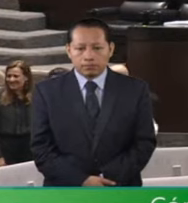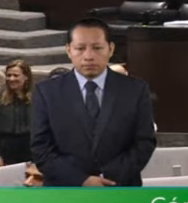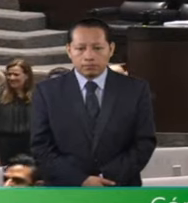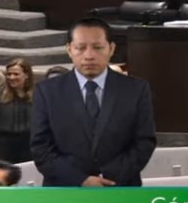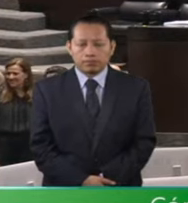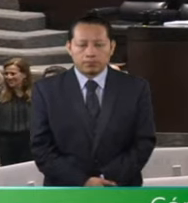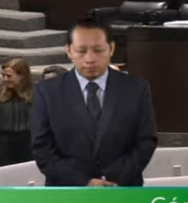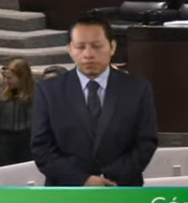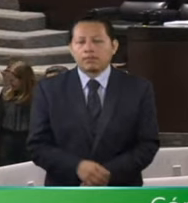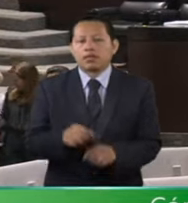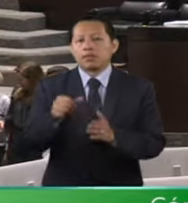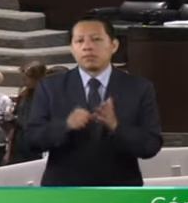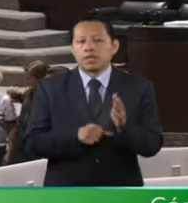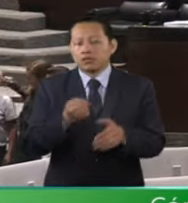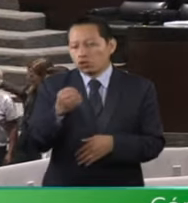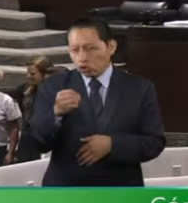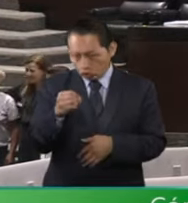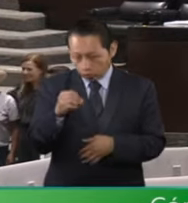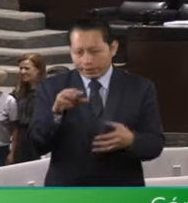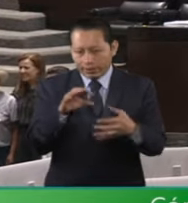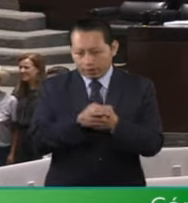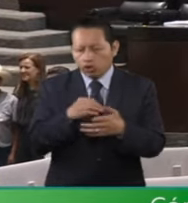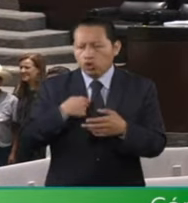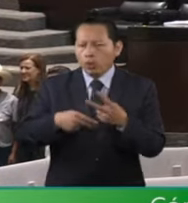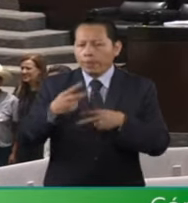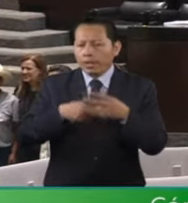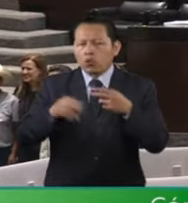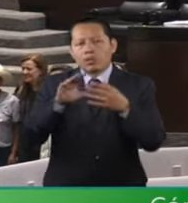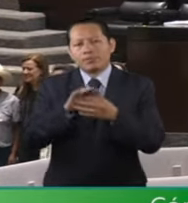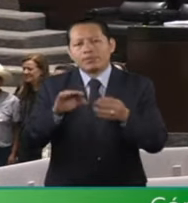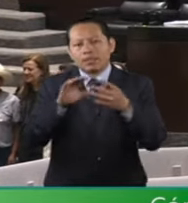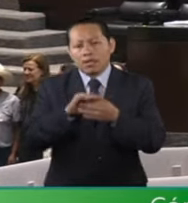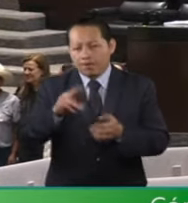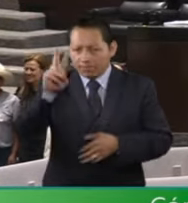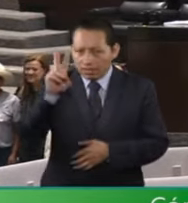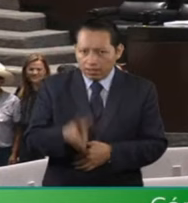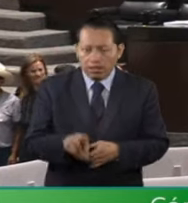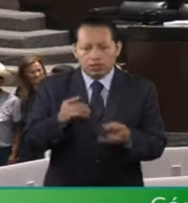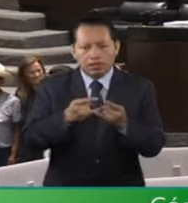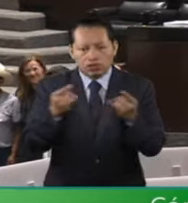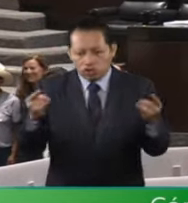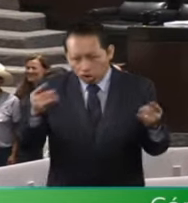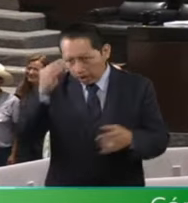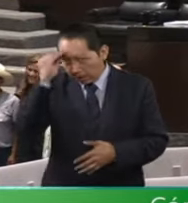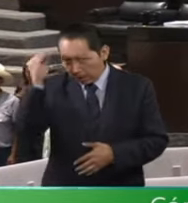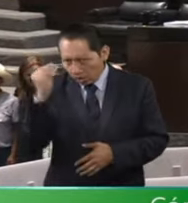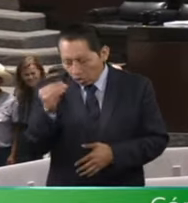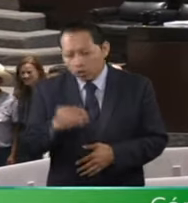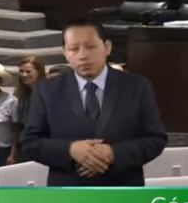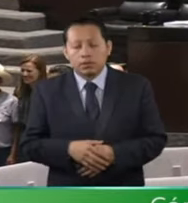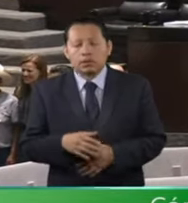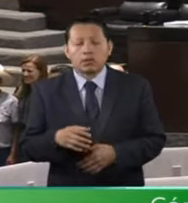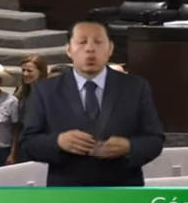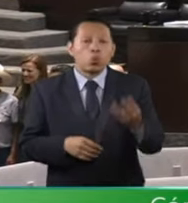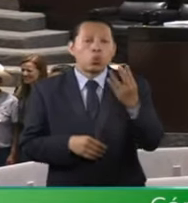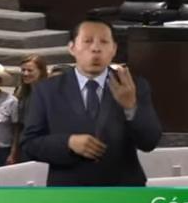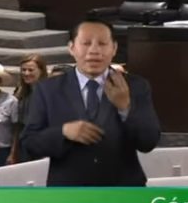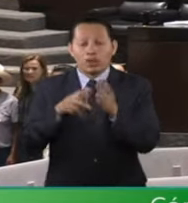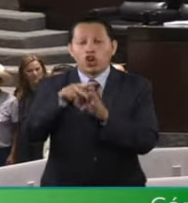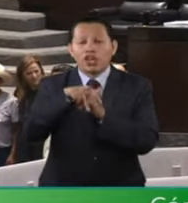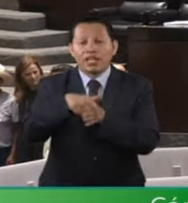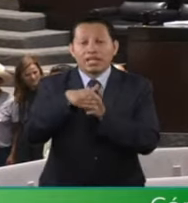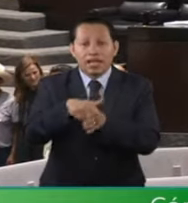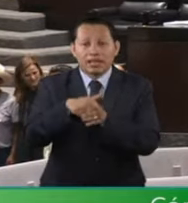En razón del mes de octubre vengo a contarles una verdadera historia de terror. Cuatro jinetes del